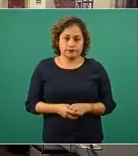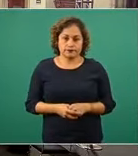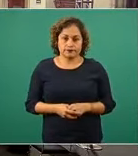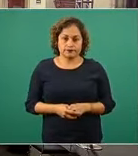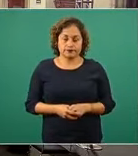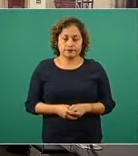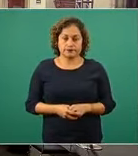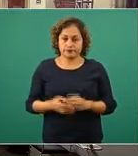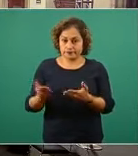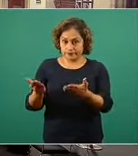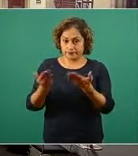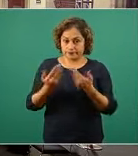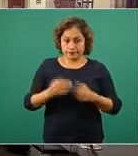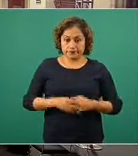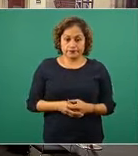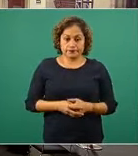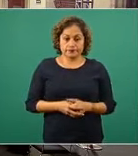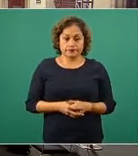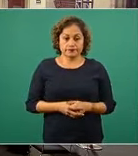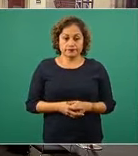Sí, adelante, por favor.